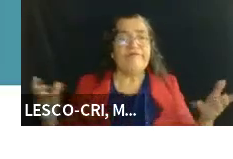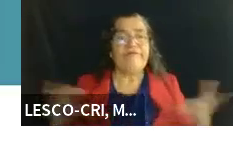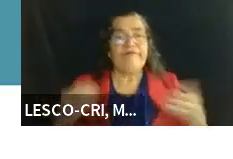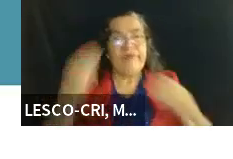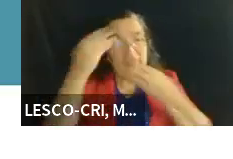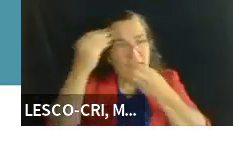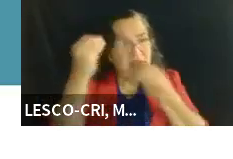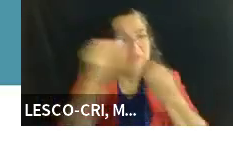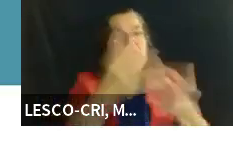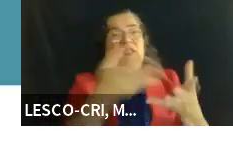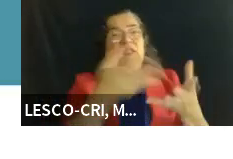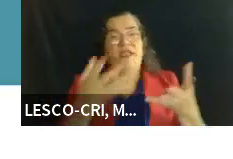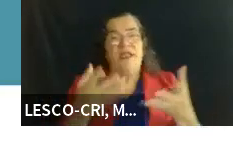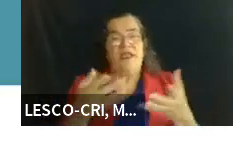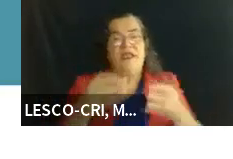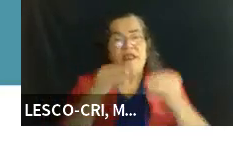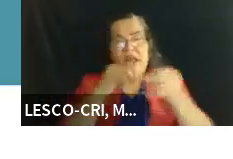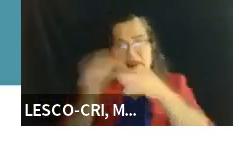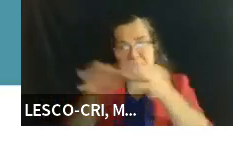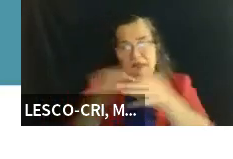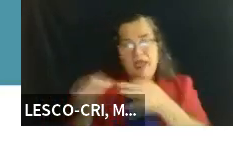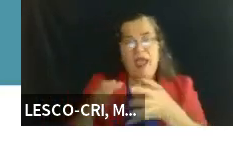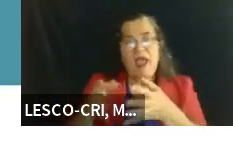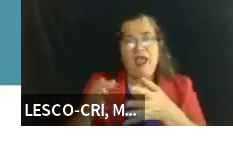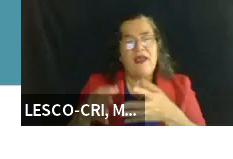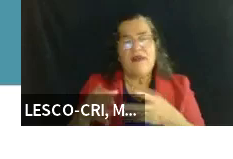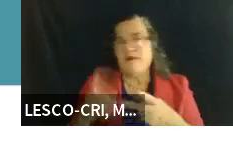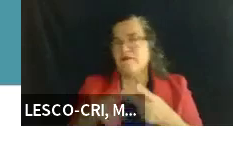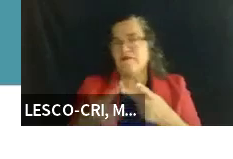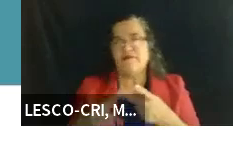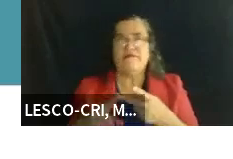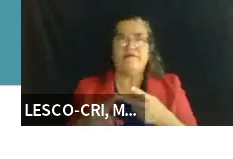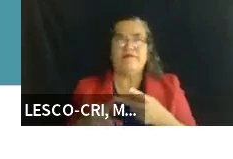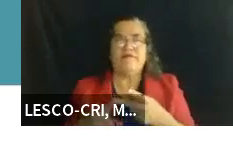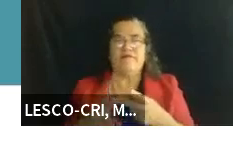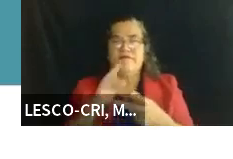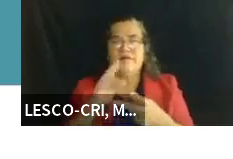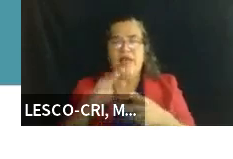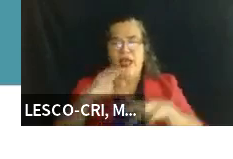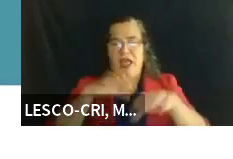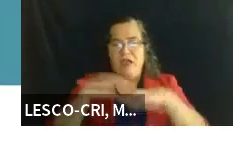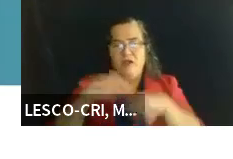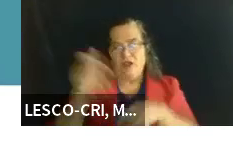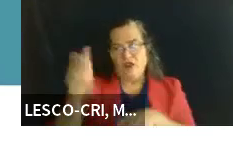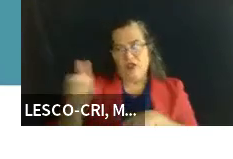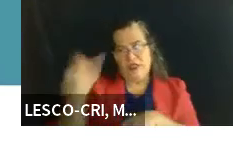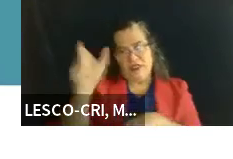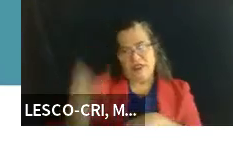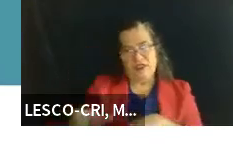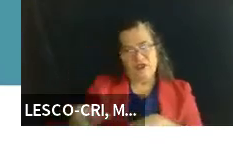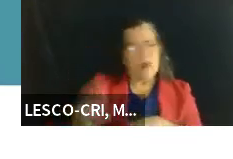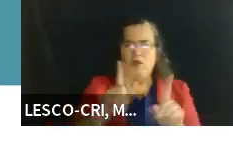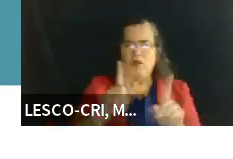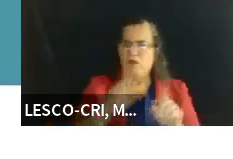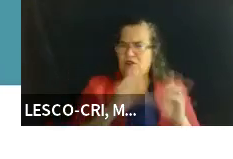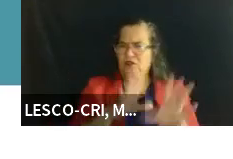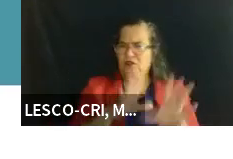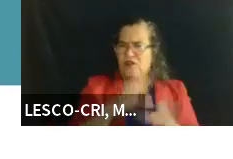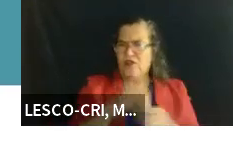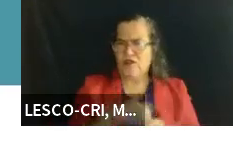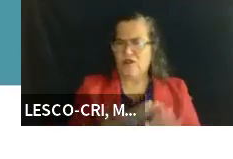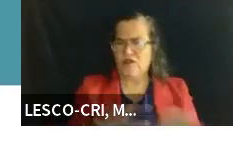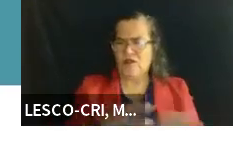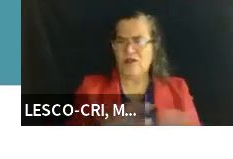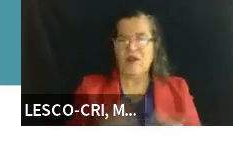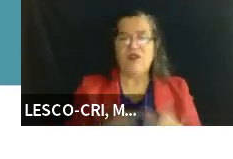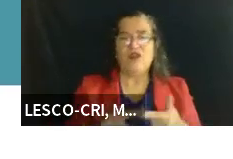transmitir, explicar, y en realidad la actuación es la del sujeto y no la del profesor. Entonces, la